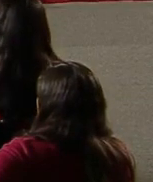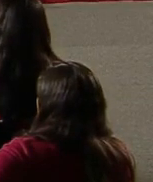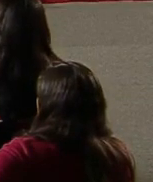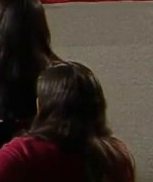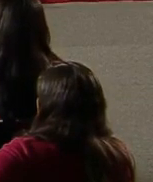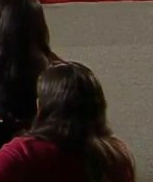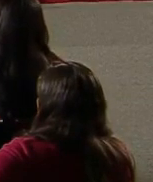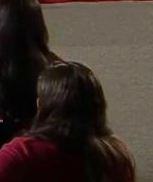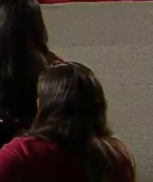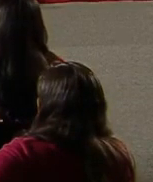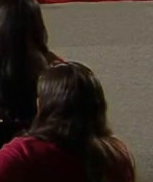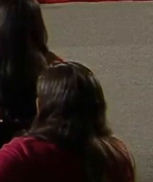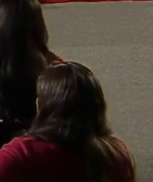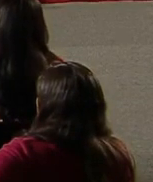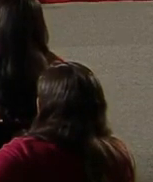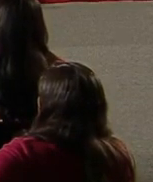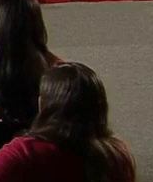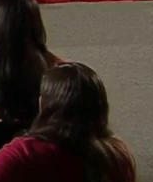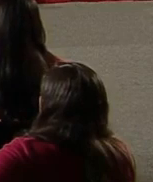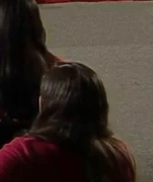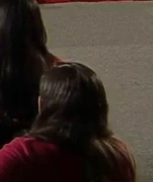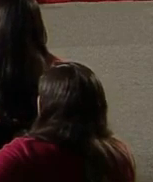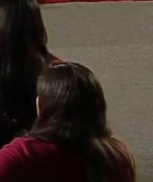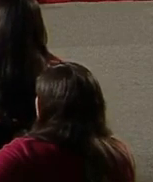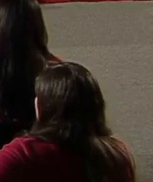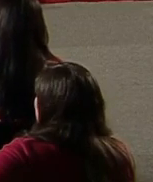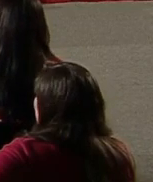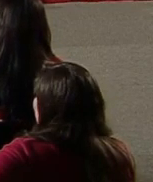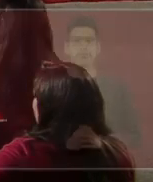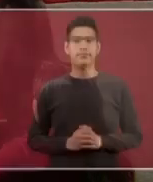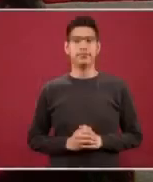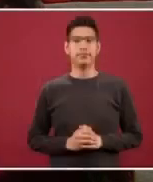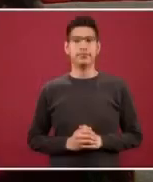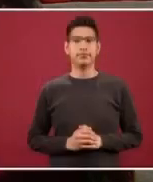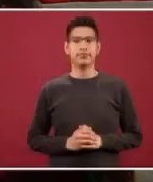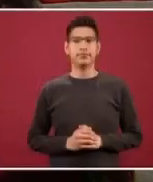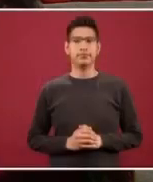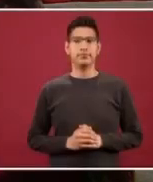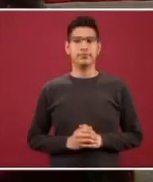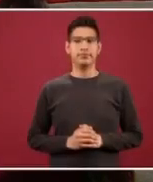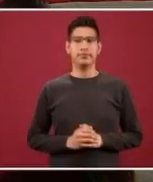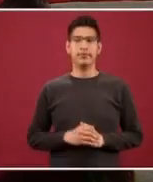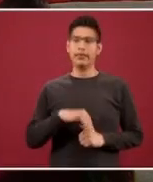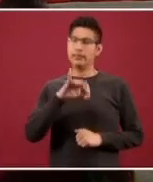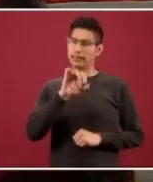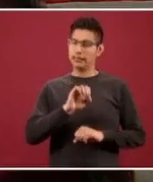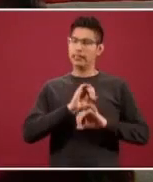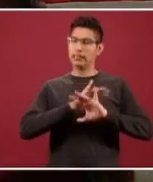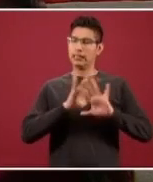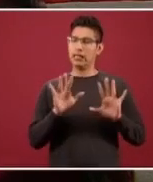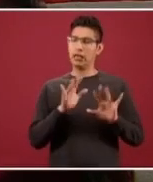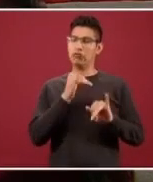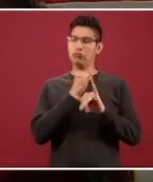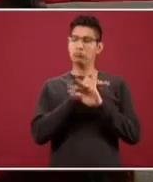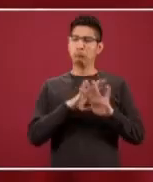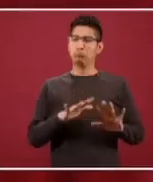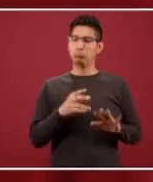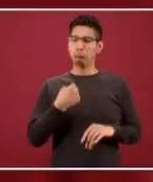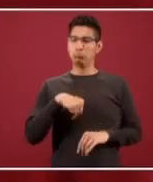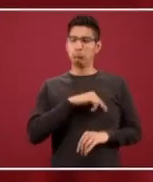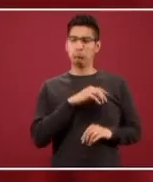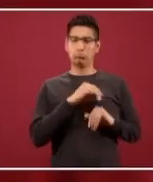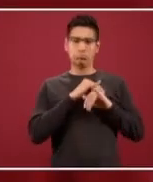es igual a infectados. Claro, mire, el modelo, los modelajes que hemos manejado desde un principio están